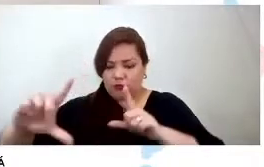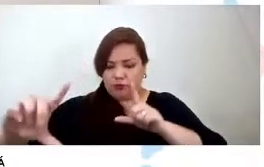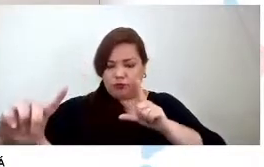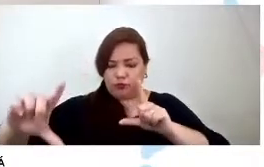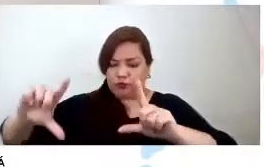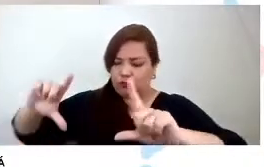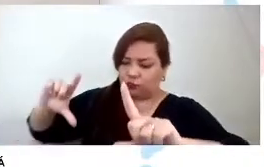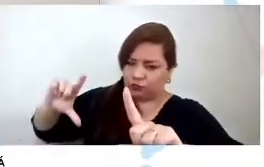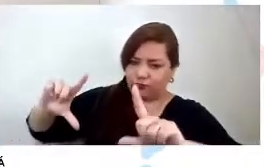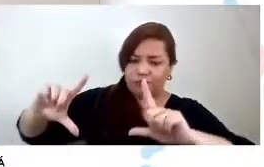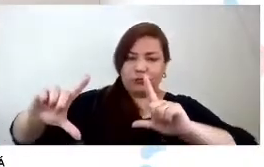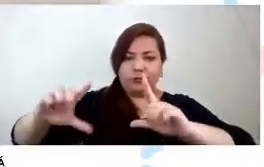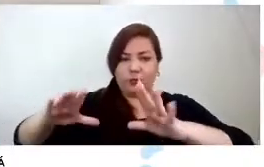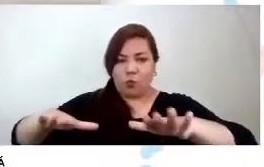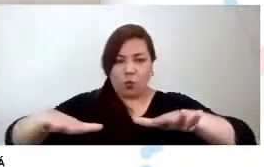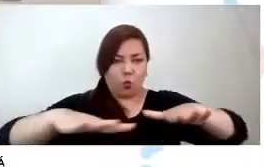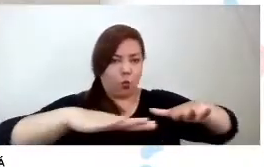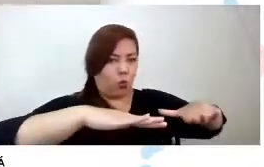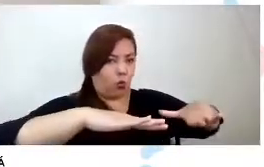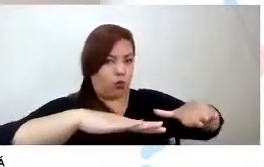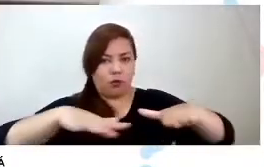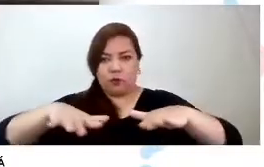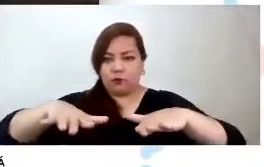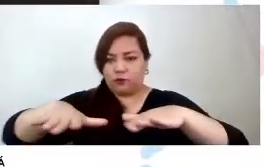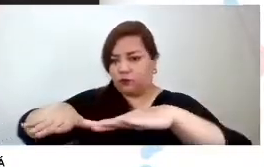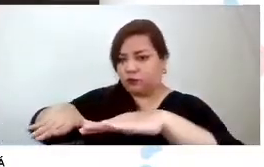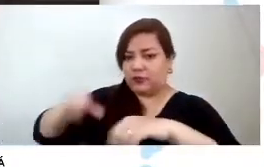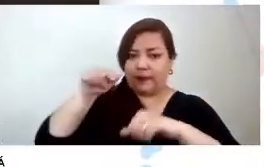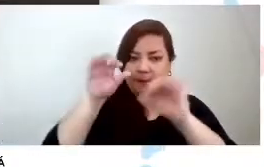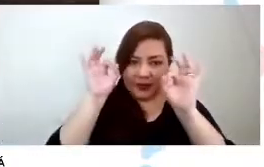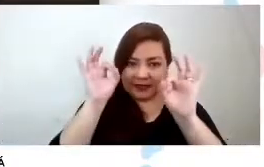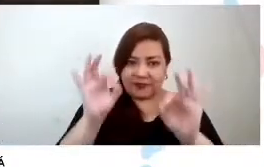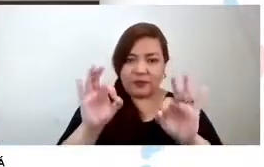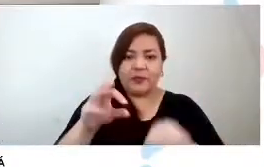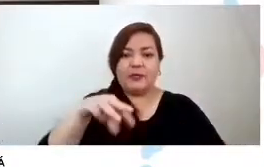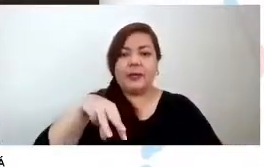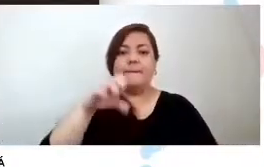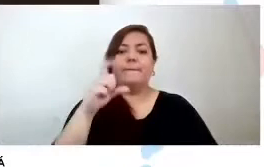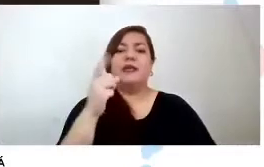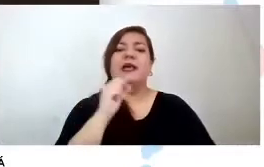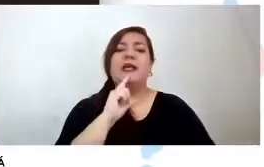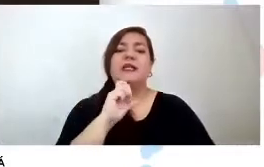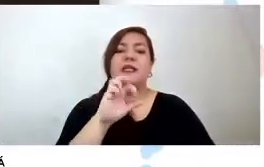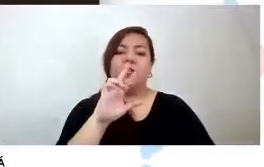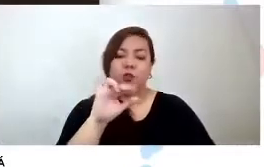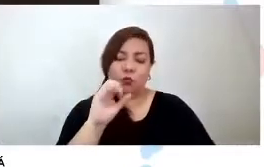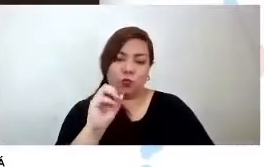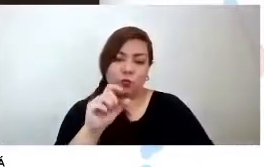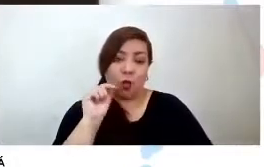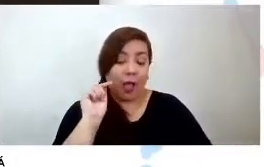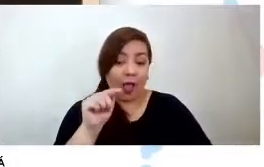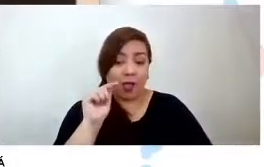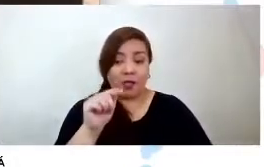que específicamente es del megaterio. Aquí ustedes pueden